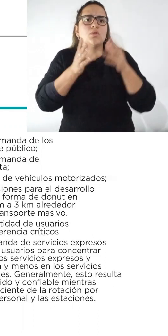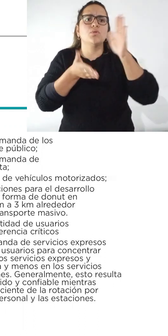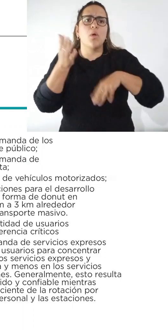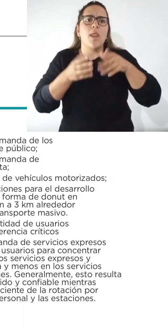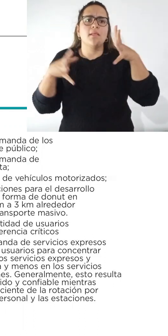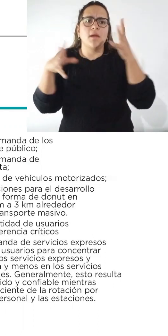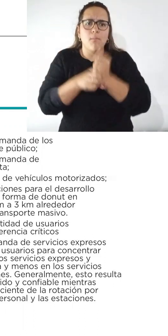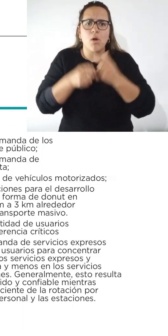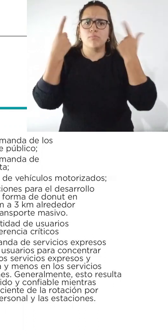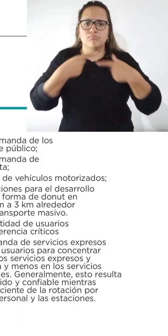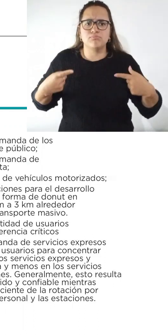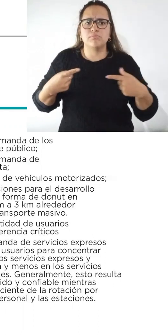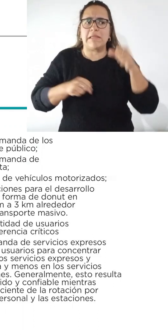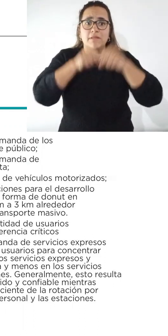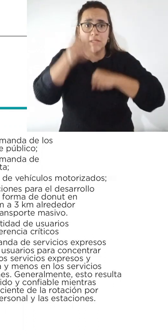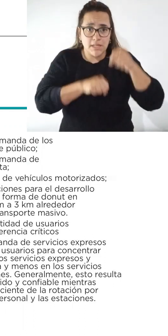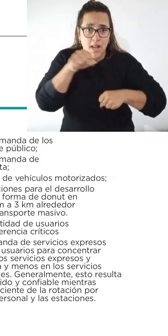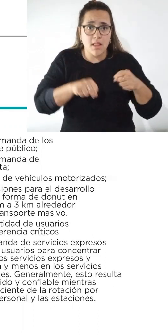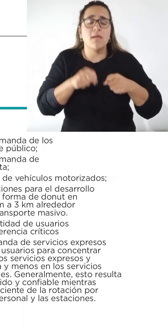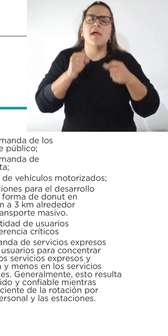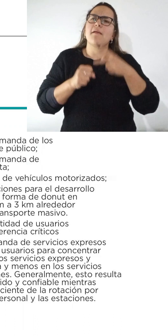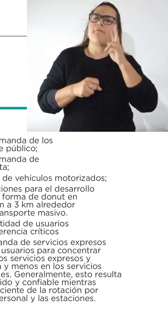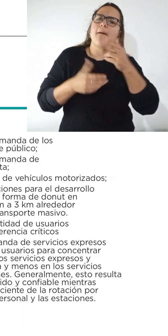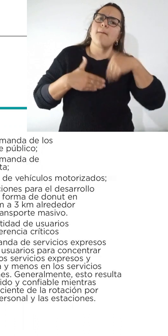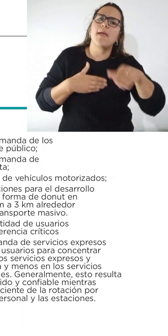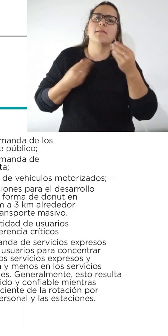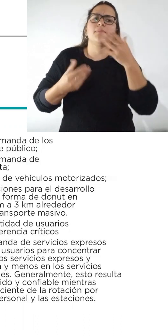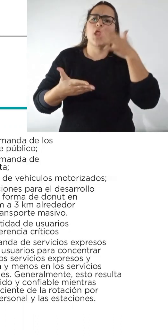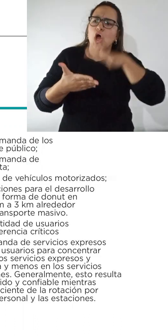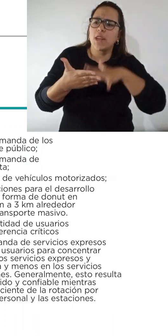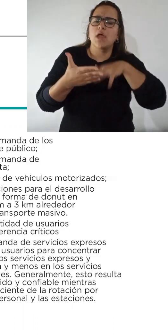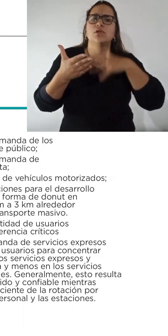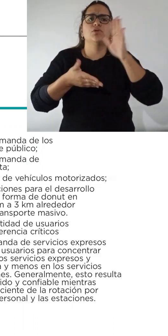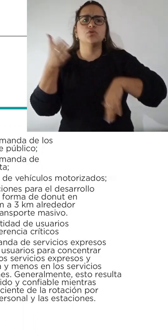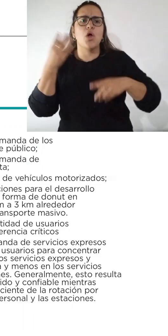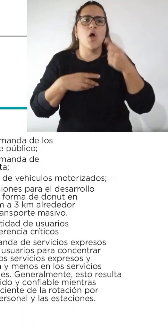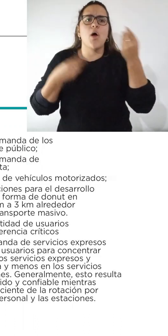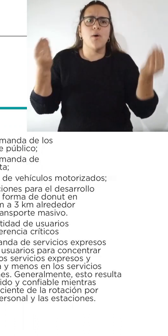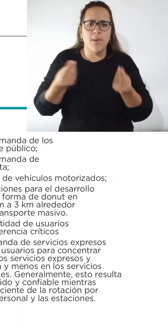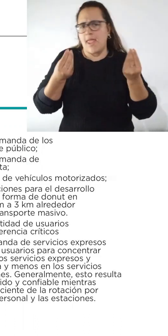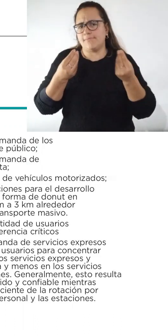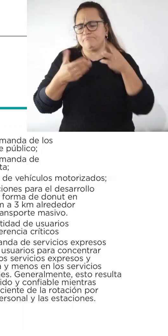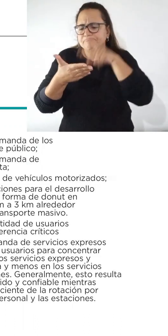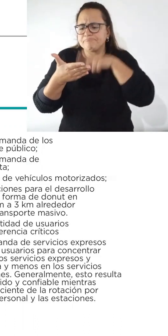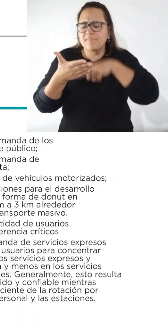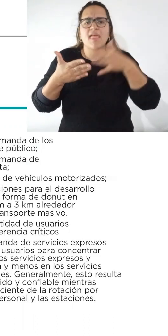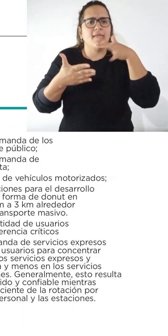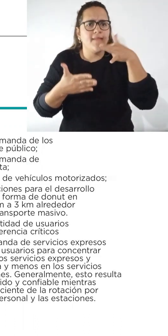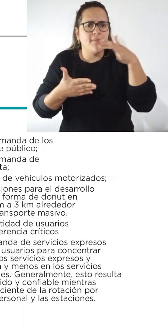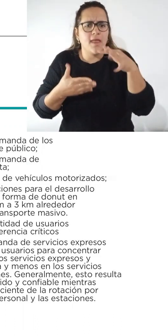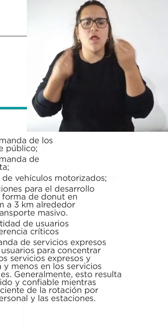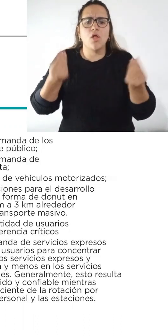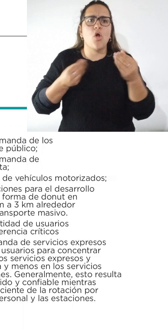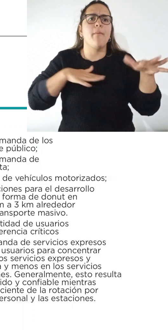transporte masivo y bicicletas, donde empezamos a ver la teoría de este